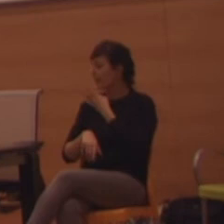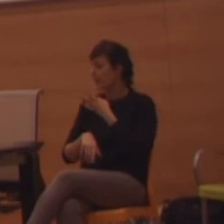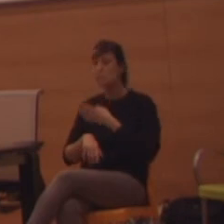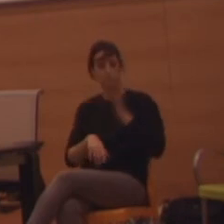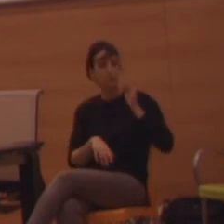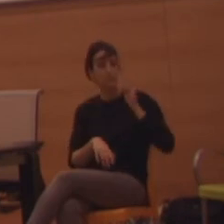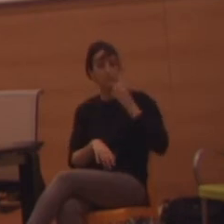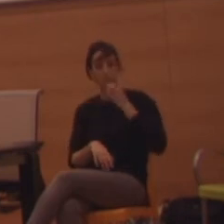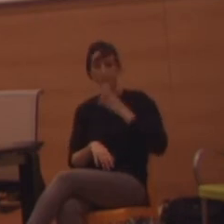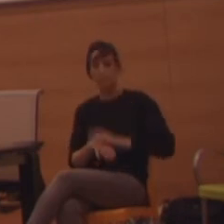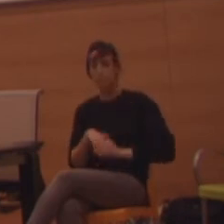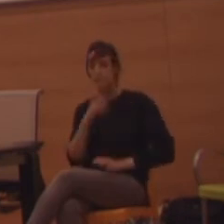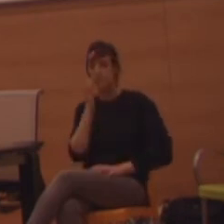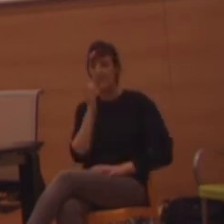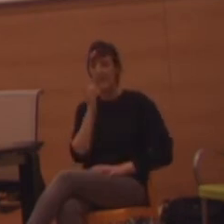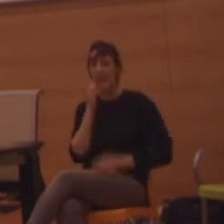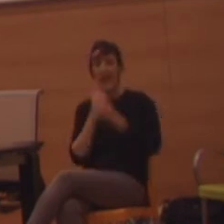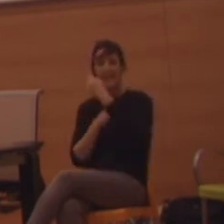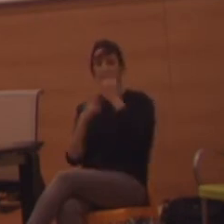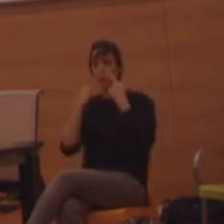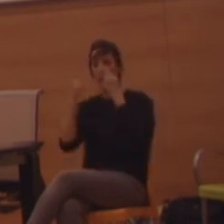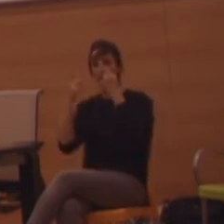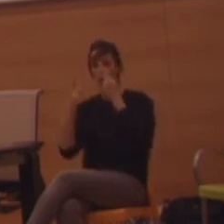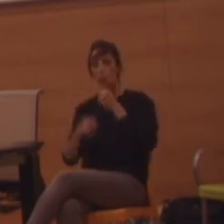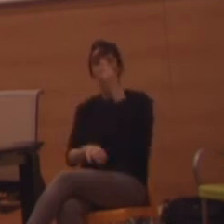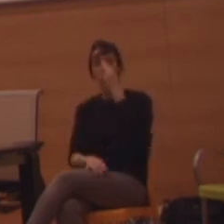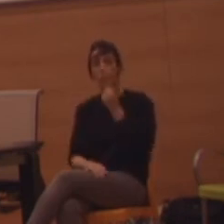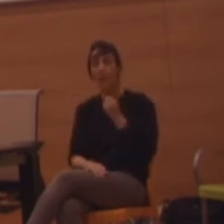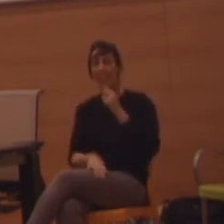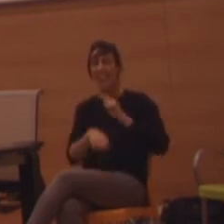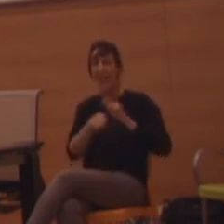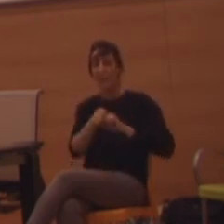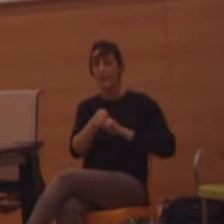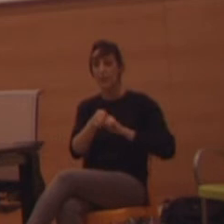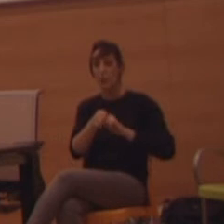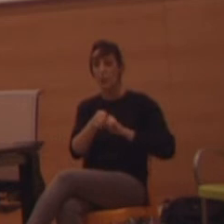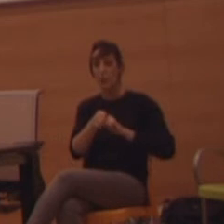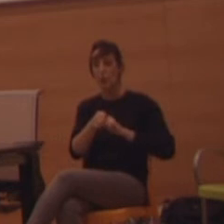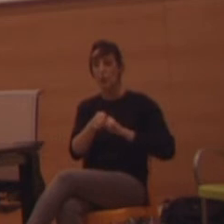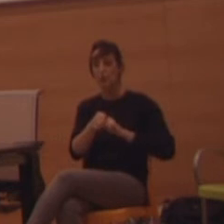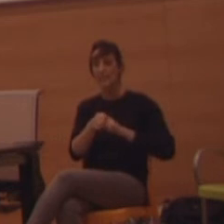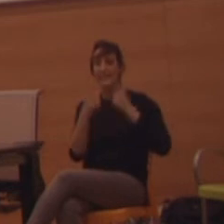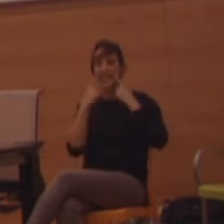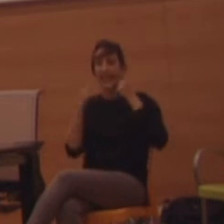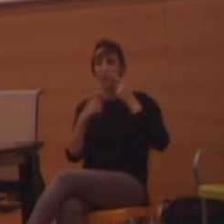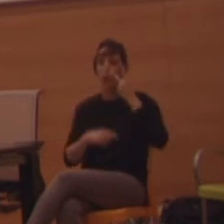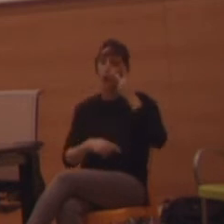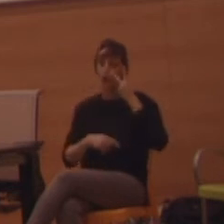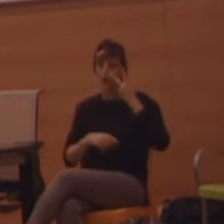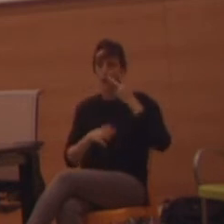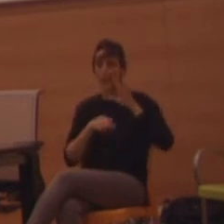Este es un caso que llegó, un pie diabético, es 2 en 1, Estos son 2 casos en 1 y para que